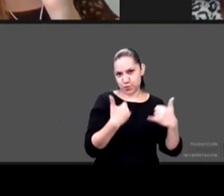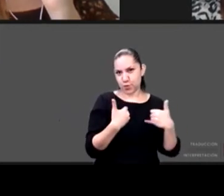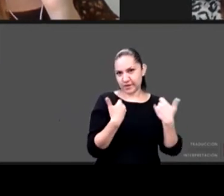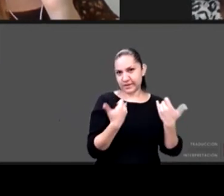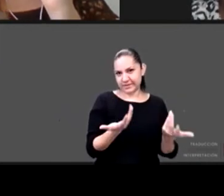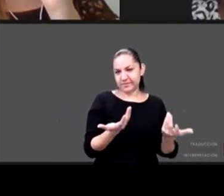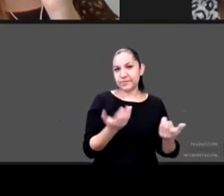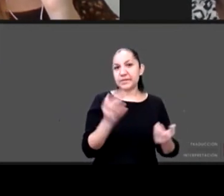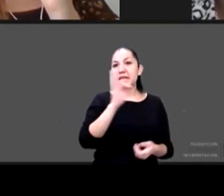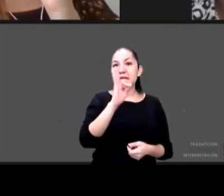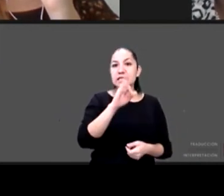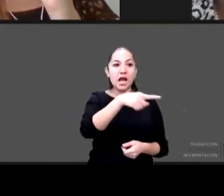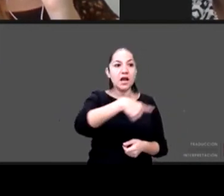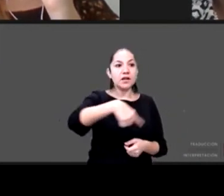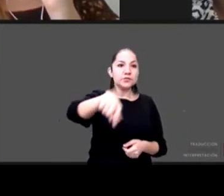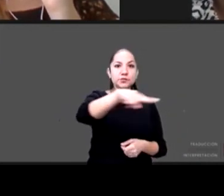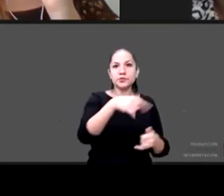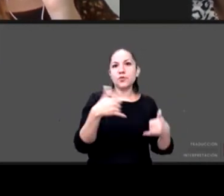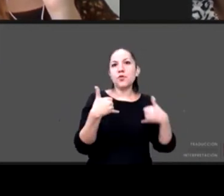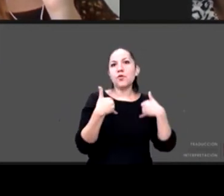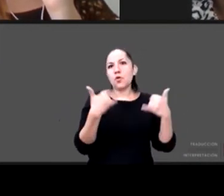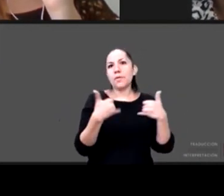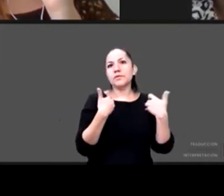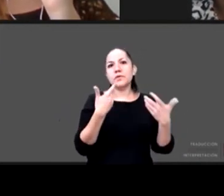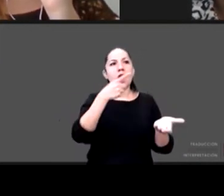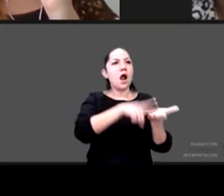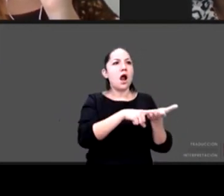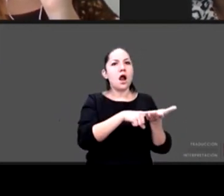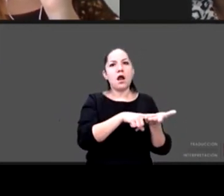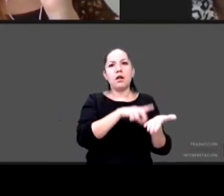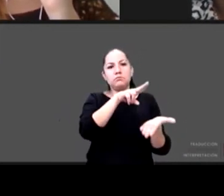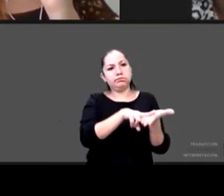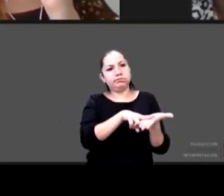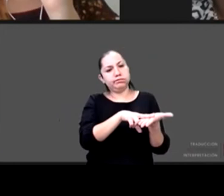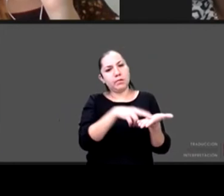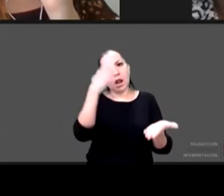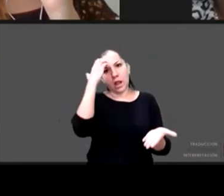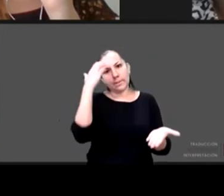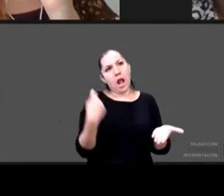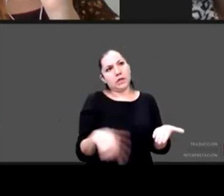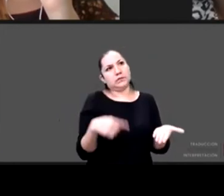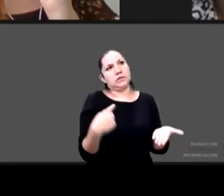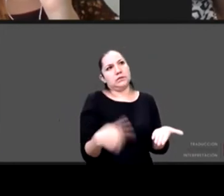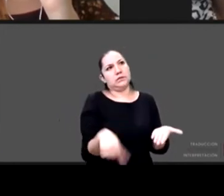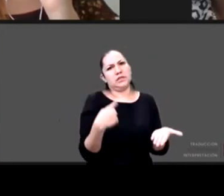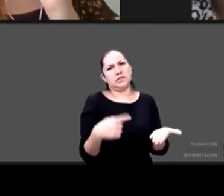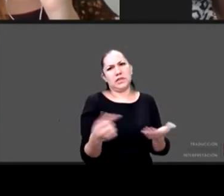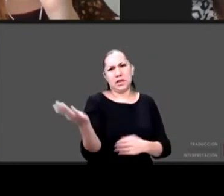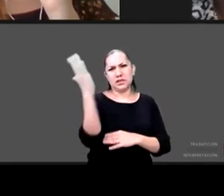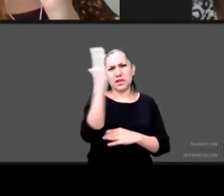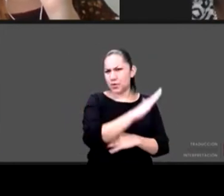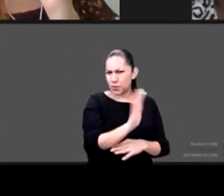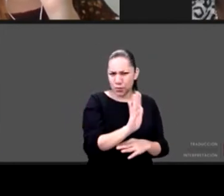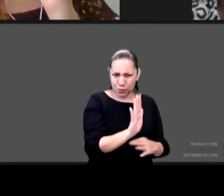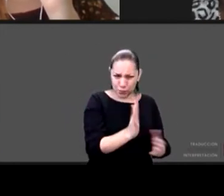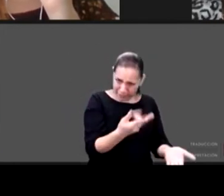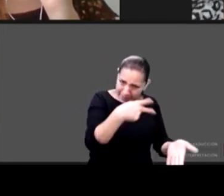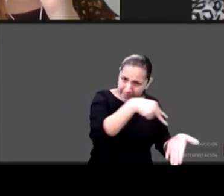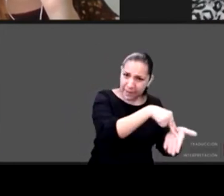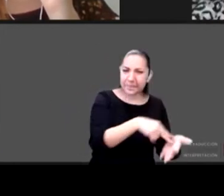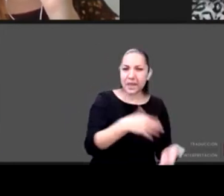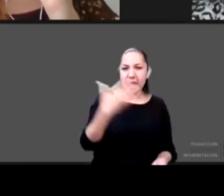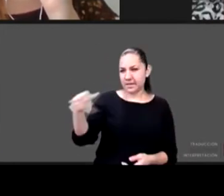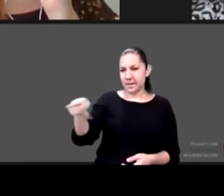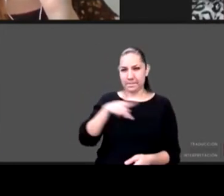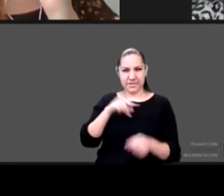es decir, en la cama, levántate. Ya por ahí mi sobrina, que le mando saluditos, me decía, ay, tía, ¿me puedes pasar el